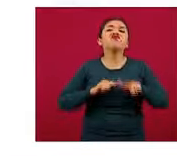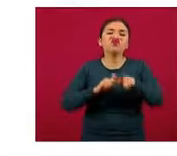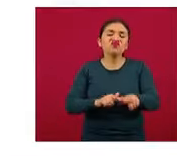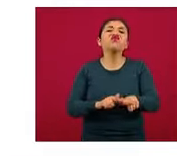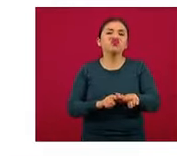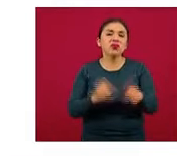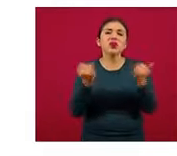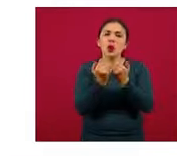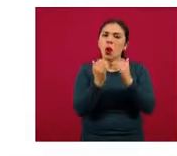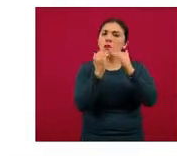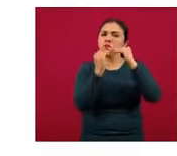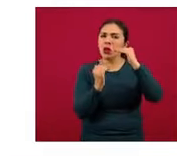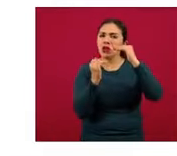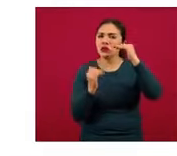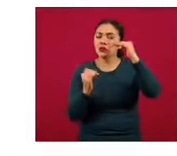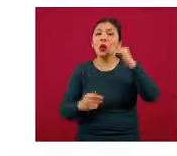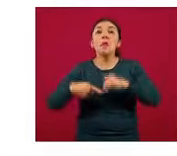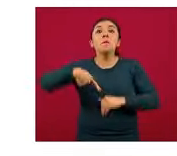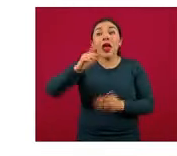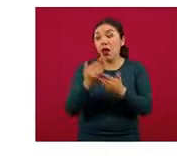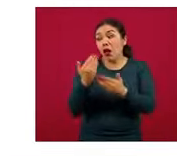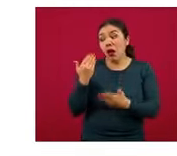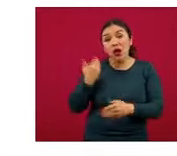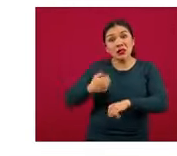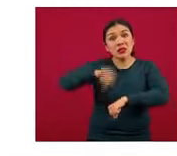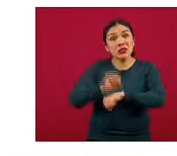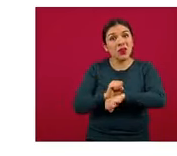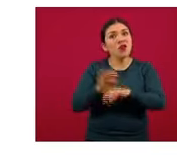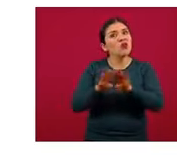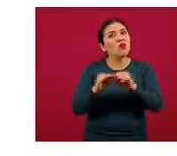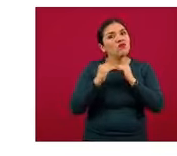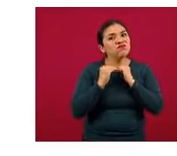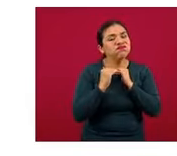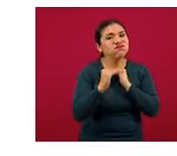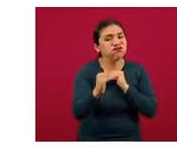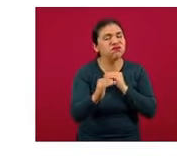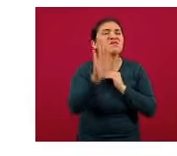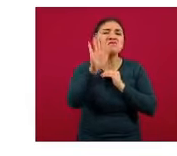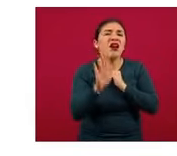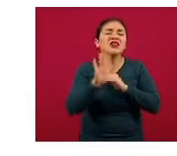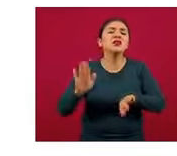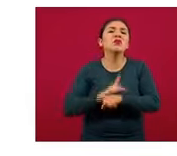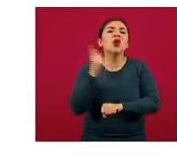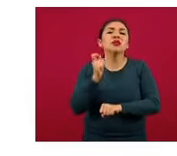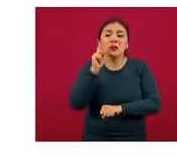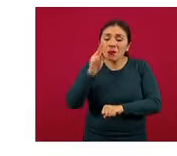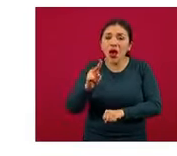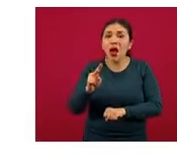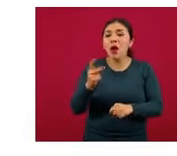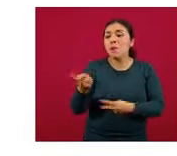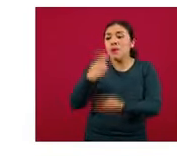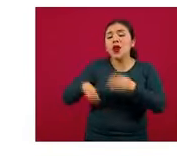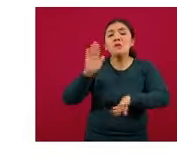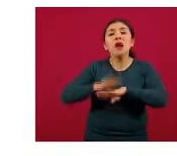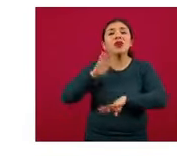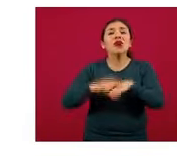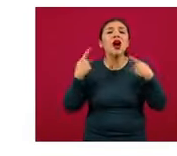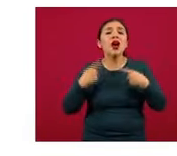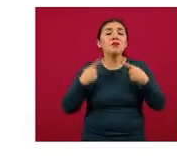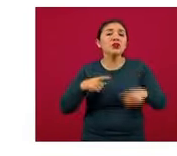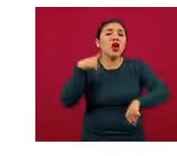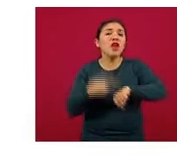tendencia descendente, aunque en las últimas semanas esta se ha estancado, de seguro por esa subida que vimos en los casos. Y recordemos,